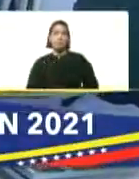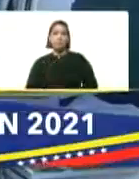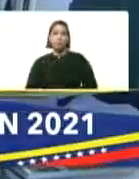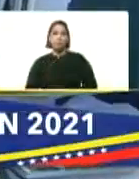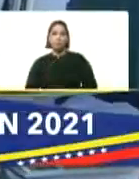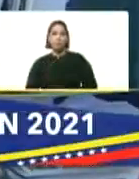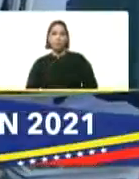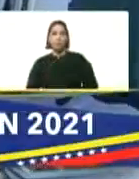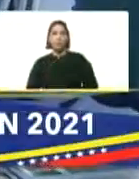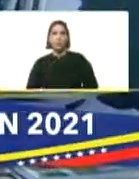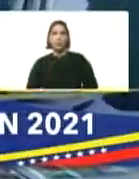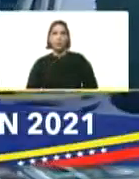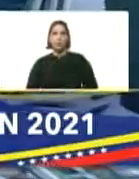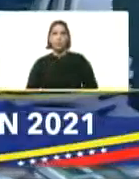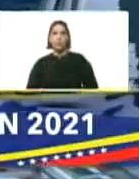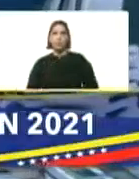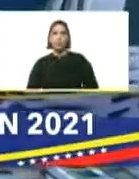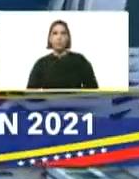Siento